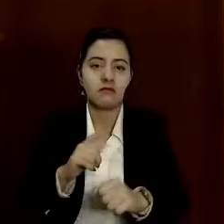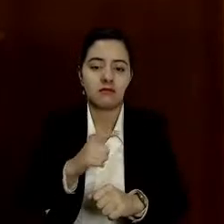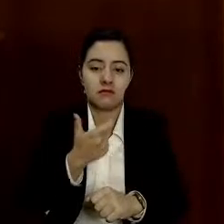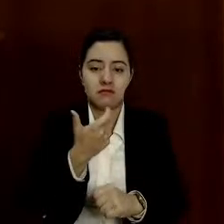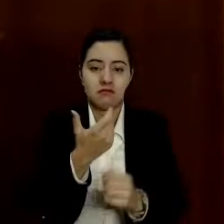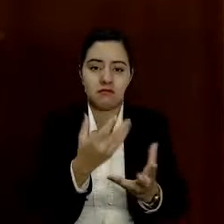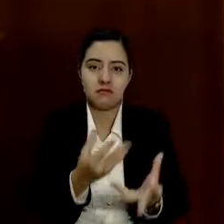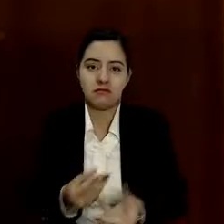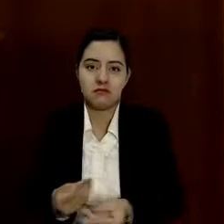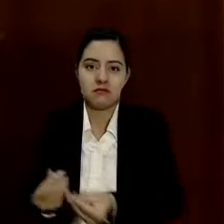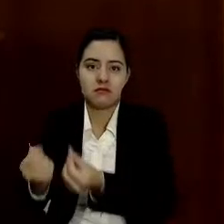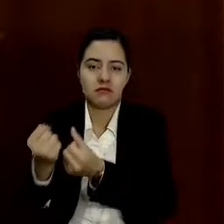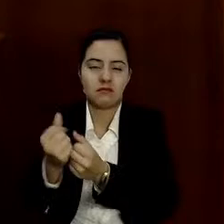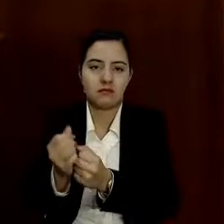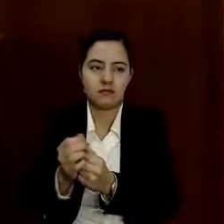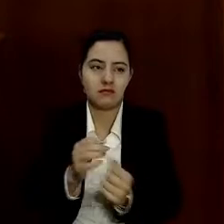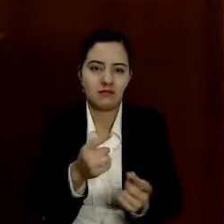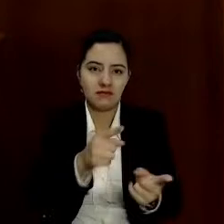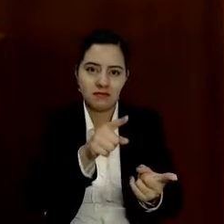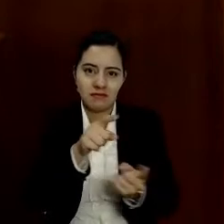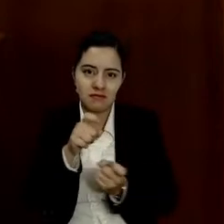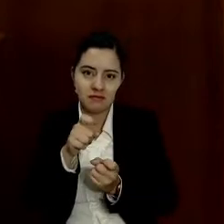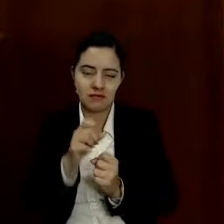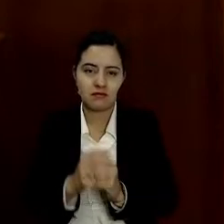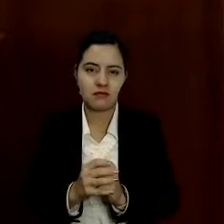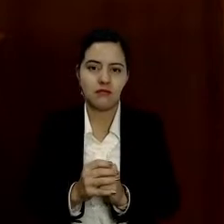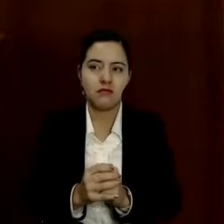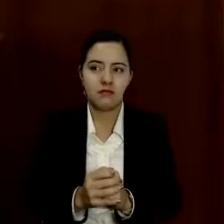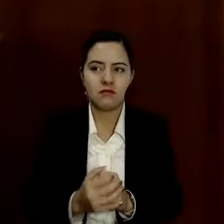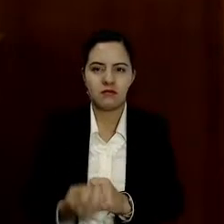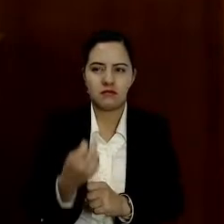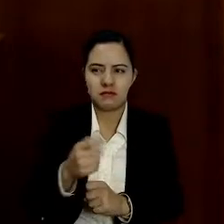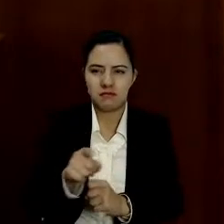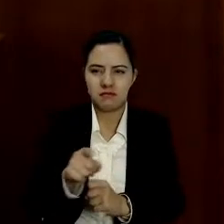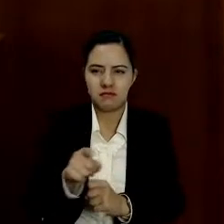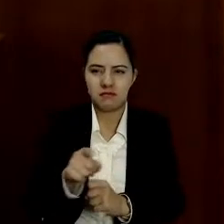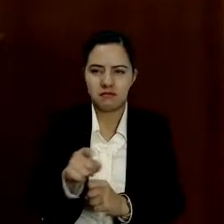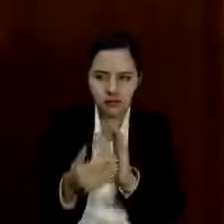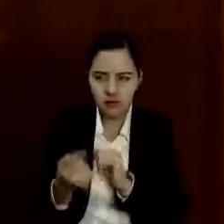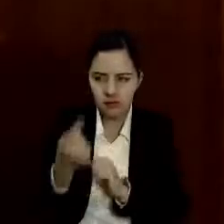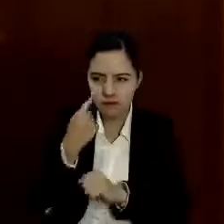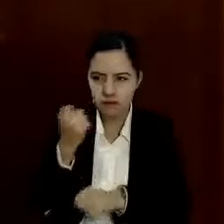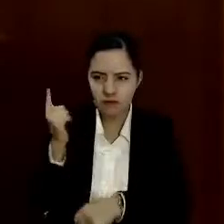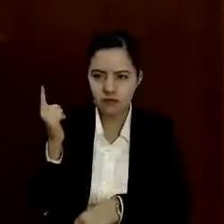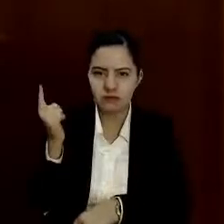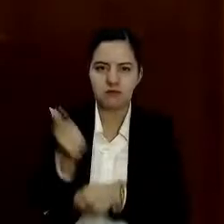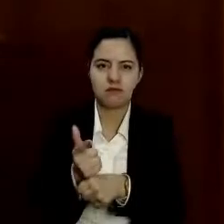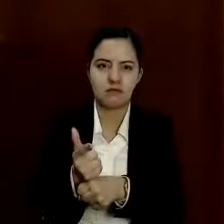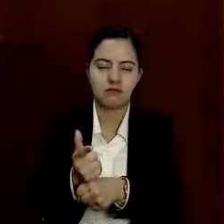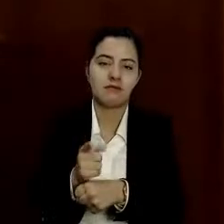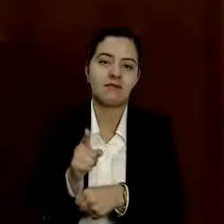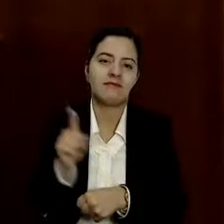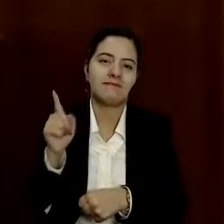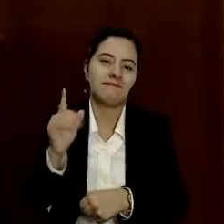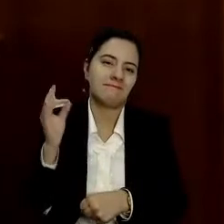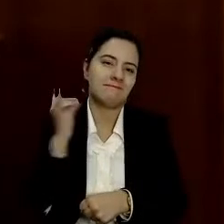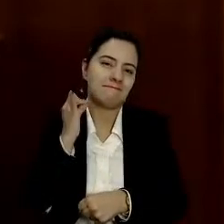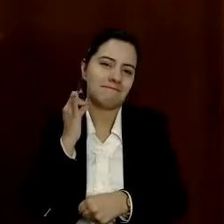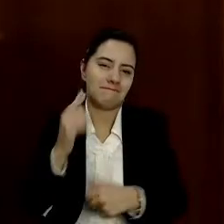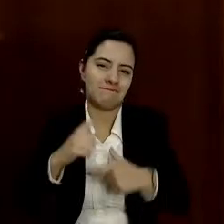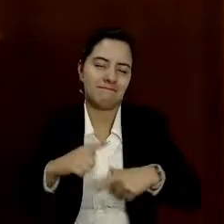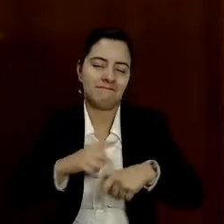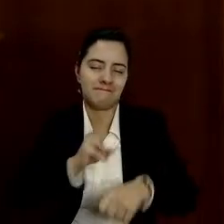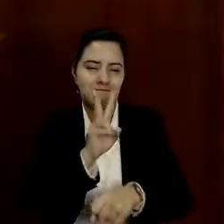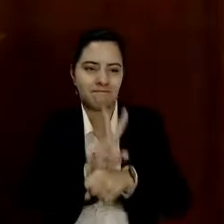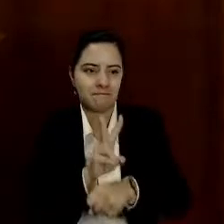fondos públicos. El esquema fraudulento fue detectado por la Auditoría Superior de la Fiscalización desde el